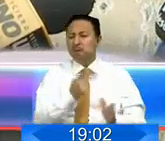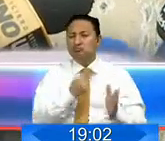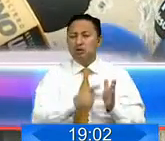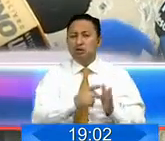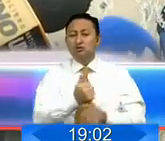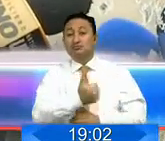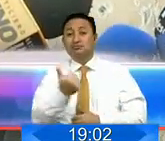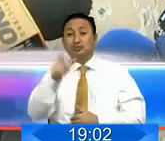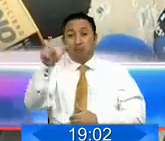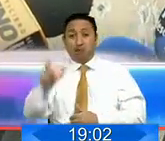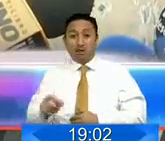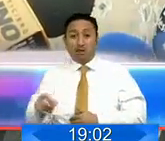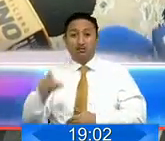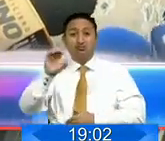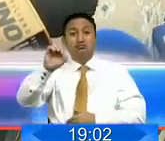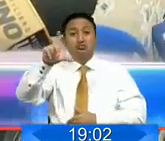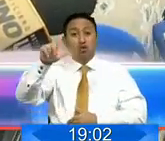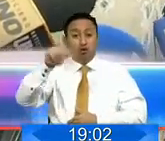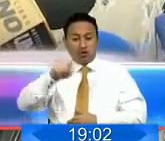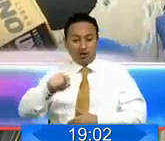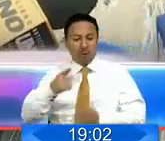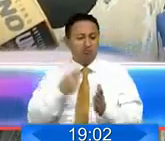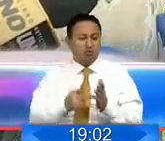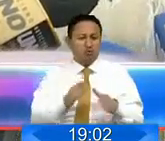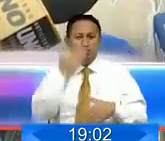el tema, para preguntar un poco del tema aquí